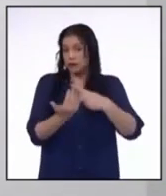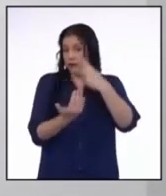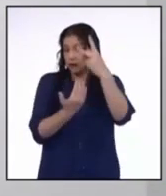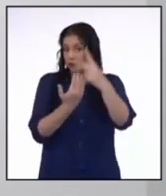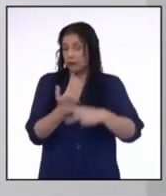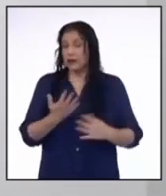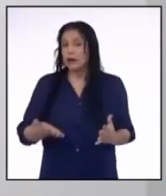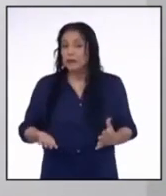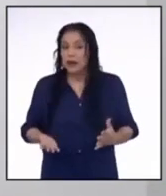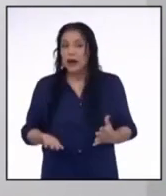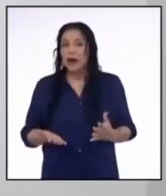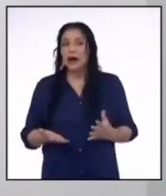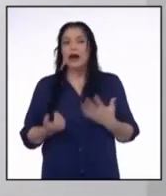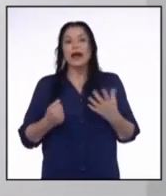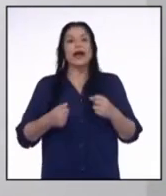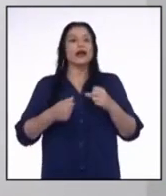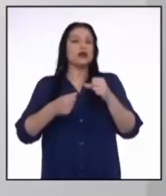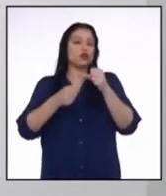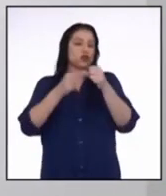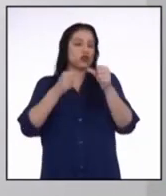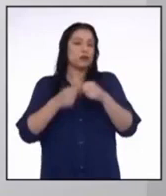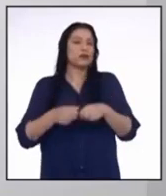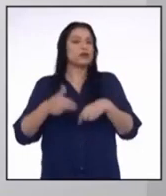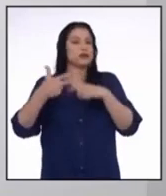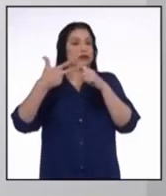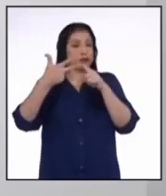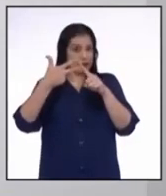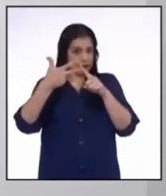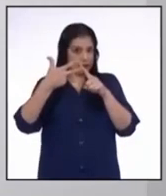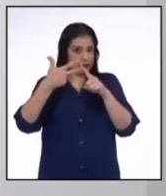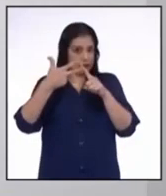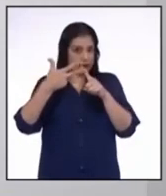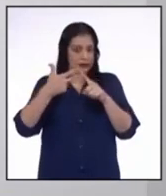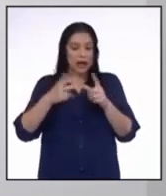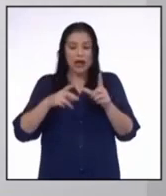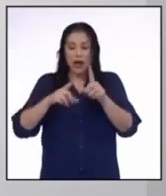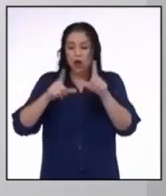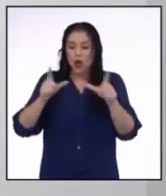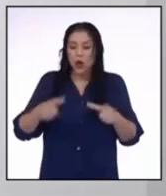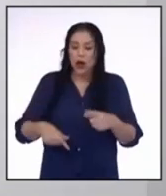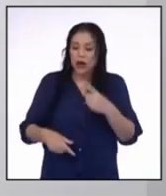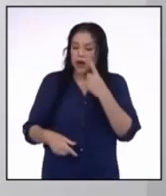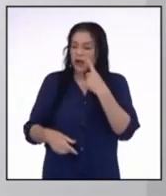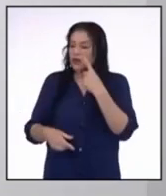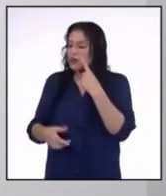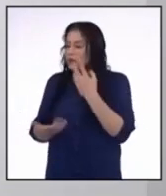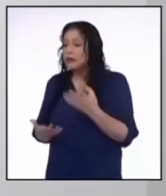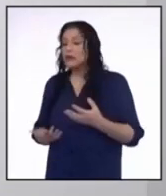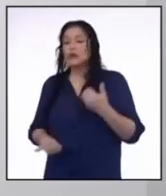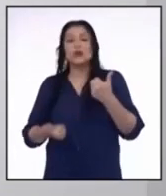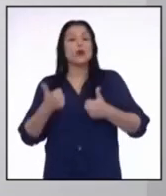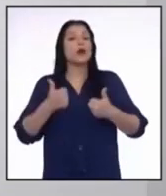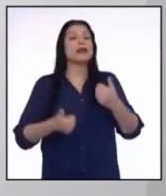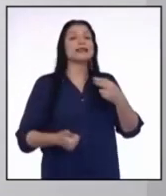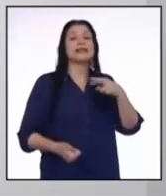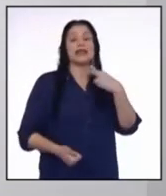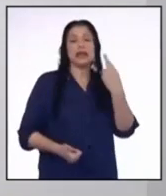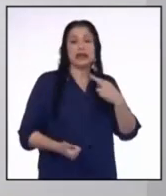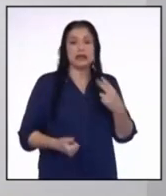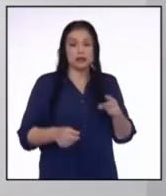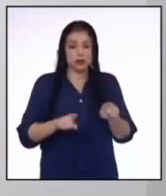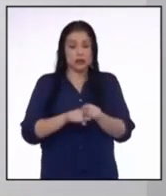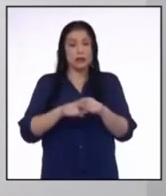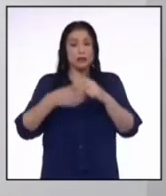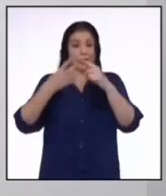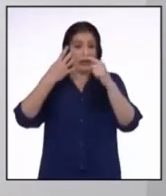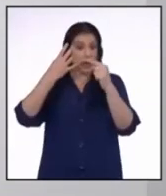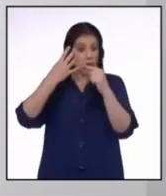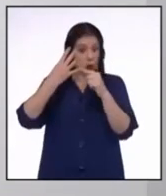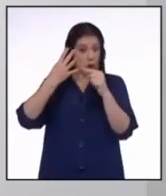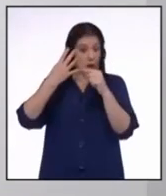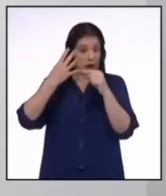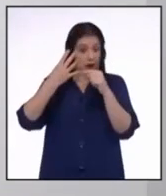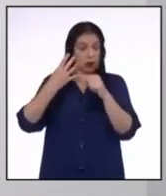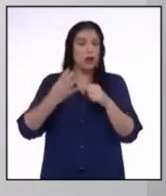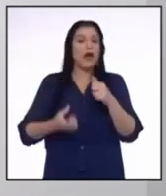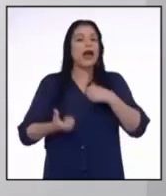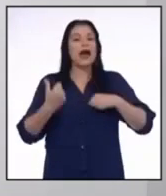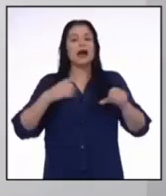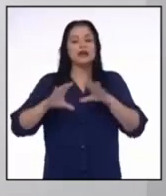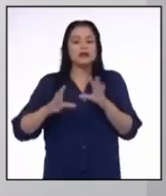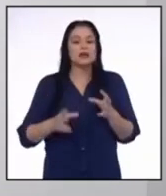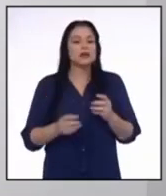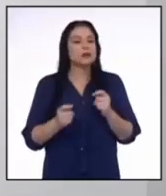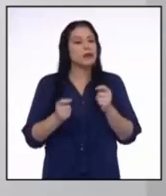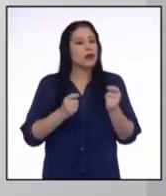plan en los numerales 3, ubicación y reconocimiento del riesgo, y en la 4, acciones